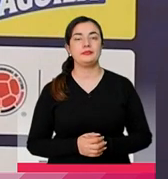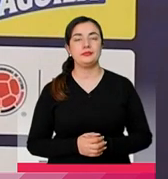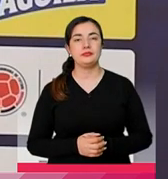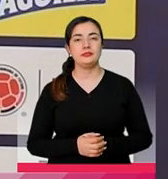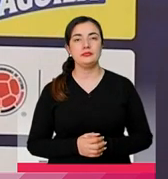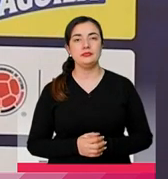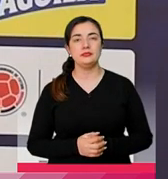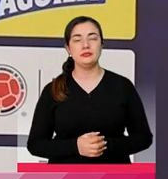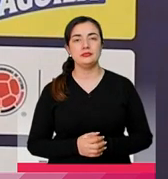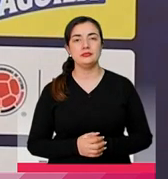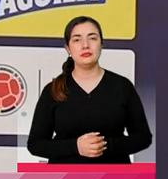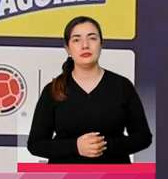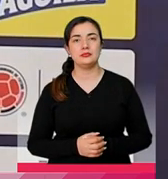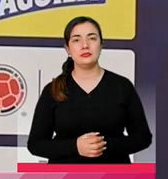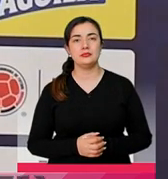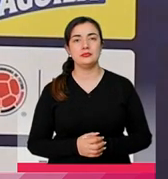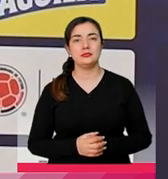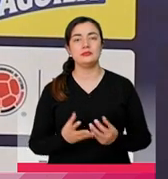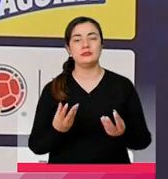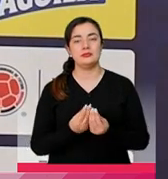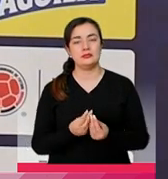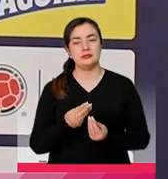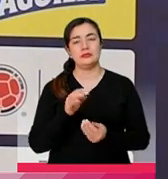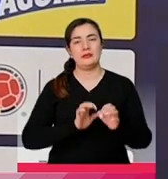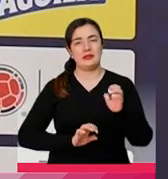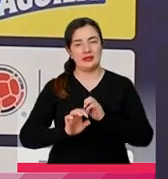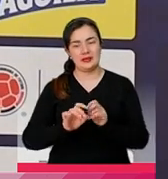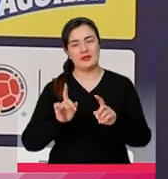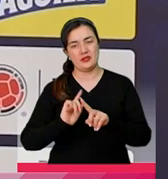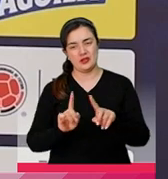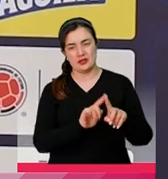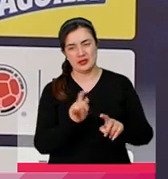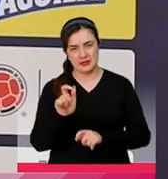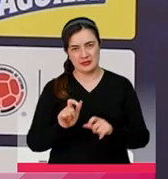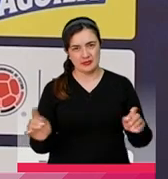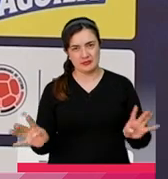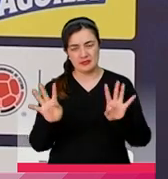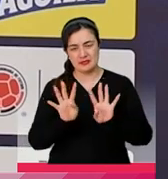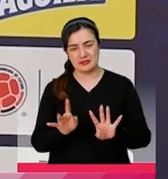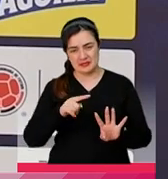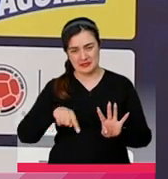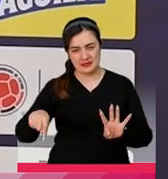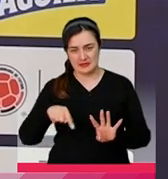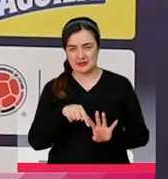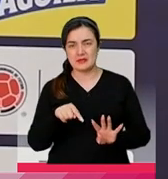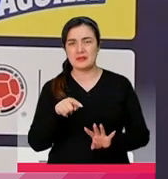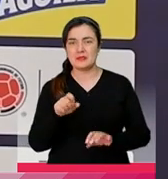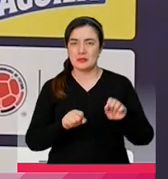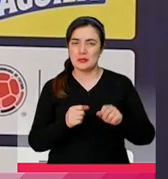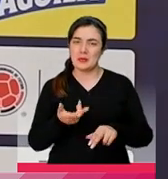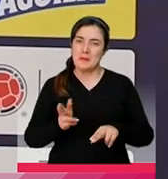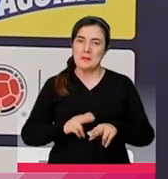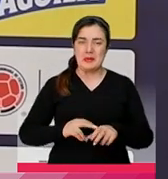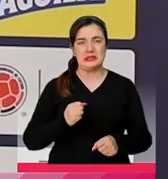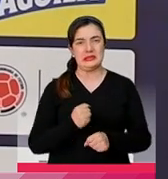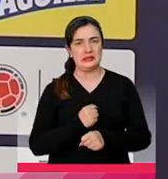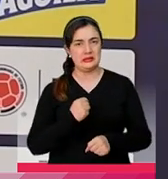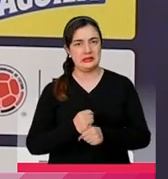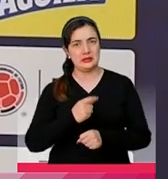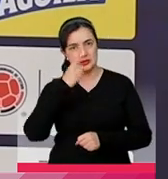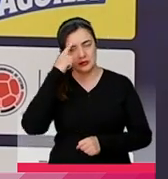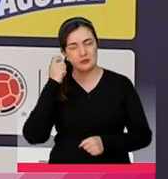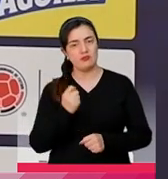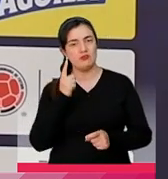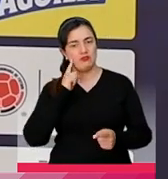jugar de delantero me campista defensores y la próxima está puesto cliente que es un poquito más de trabajo también puede estar en la